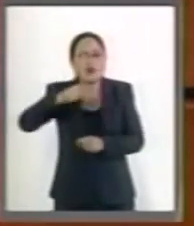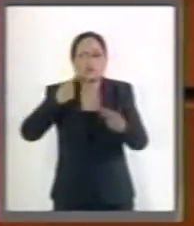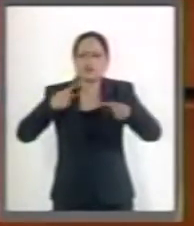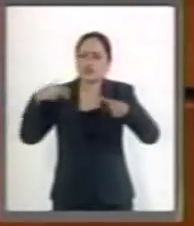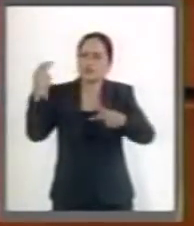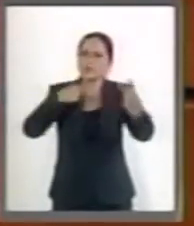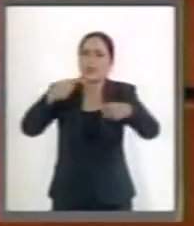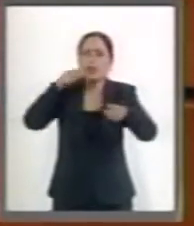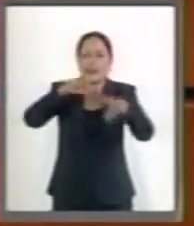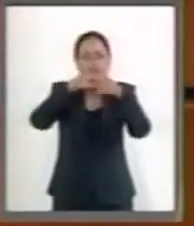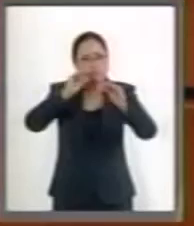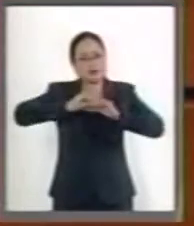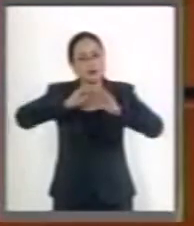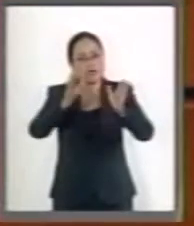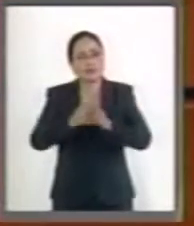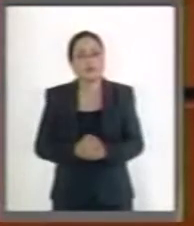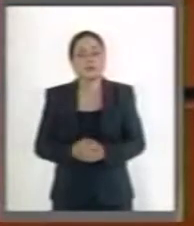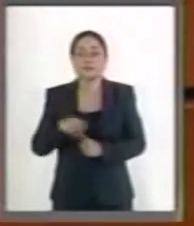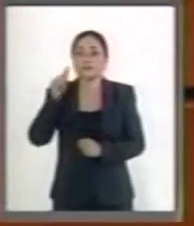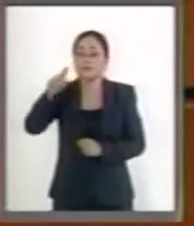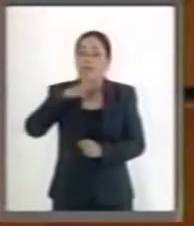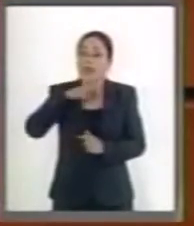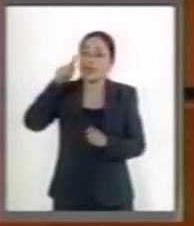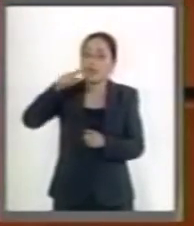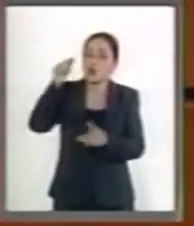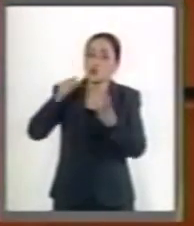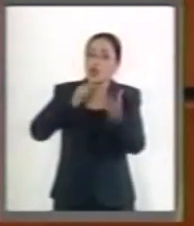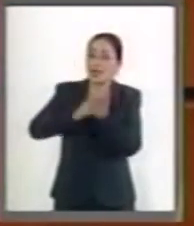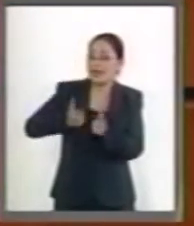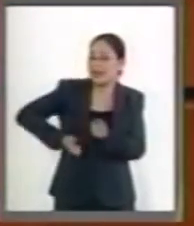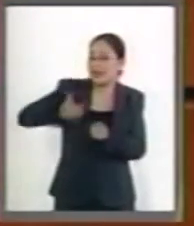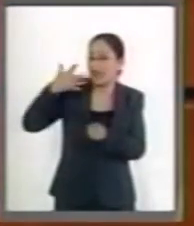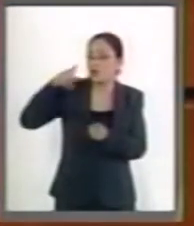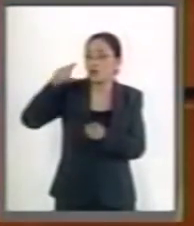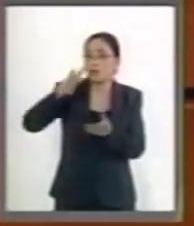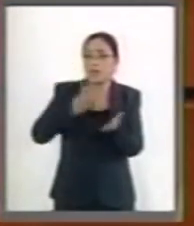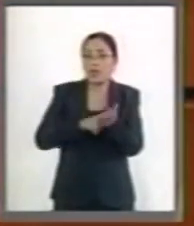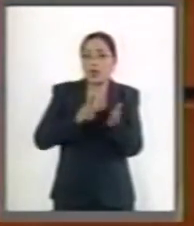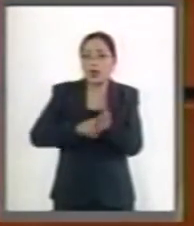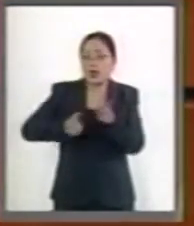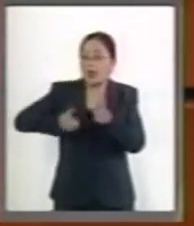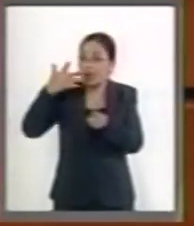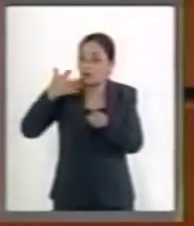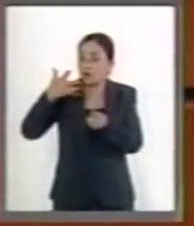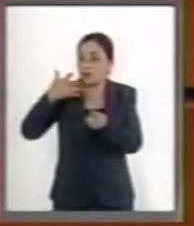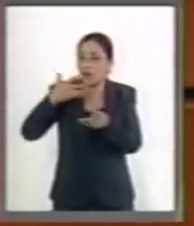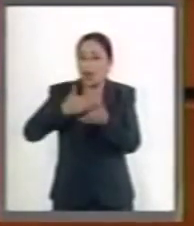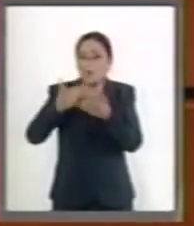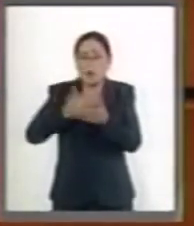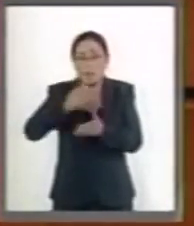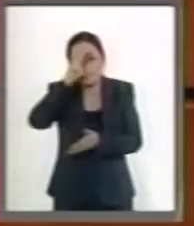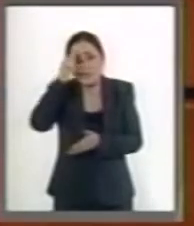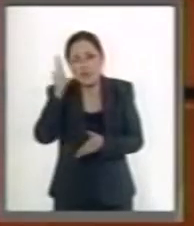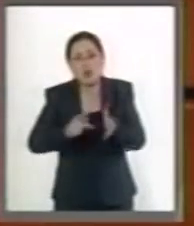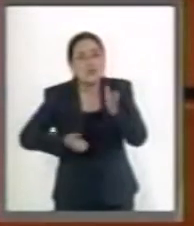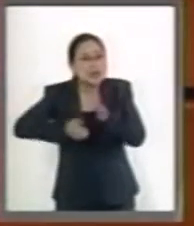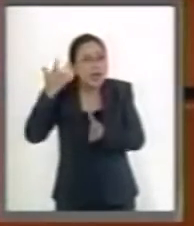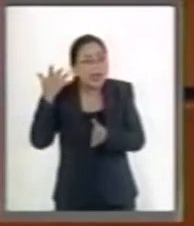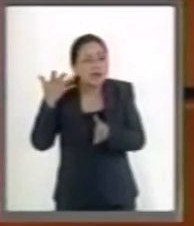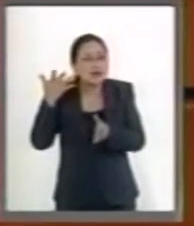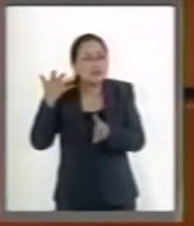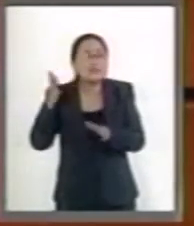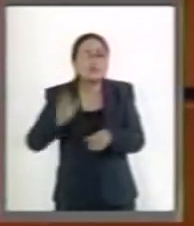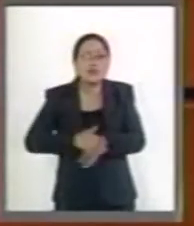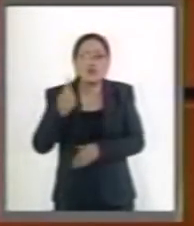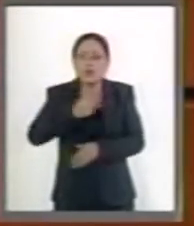viendo? Que allá donde sea más caro llevar la gasolina va a ser más cara. Porque eso es lo que